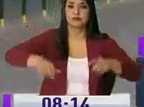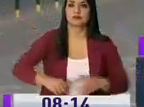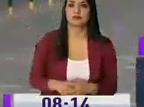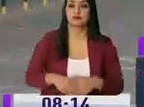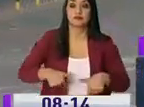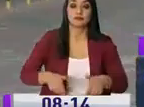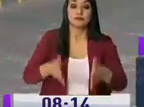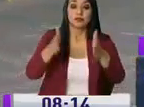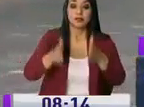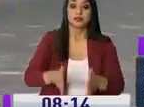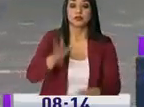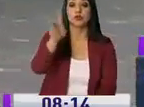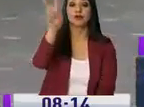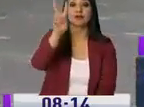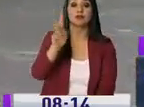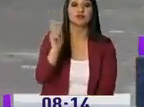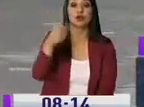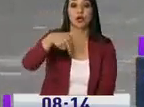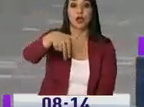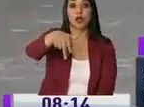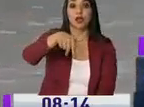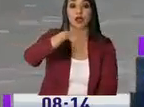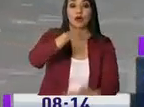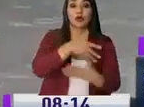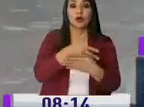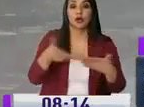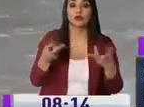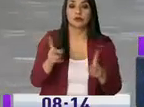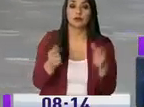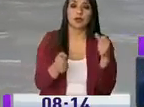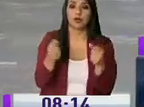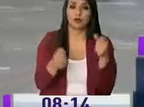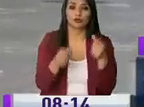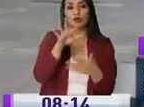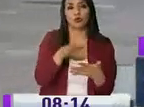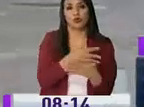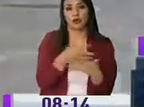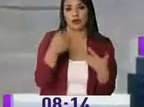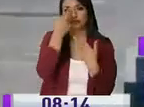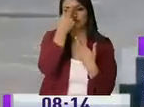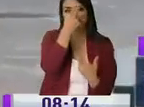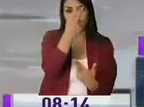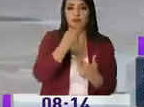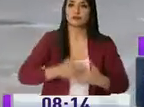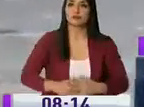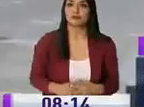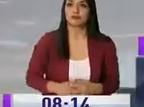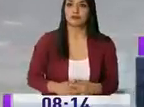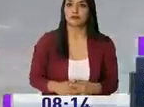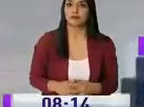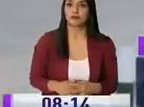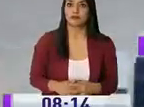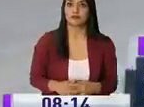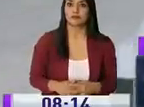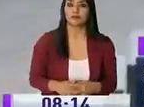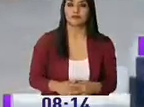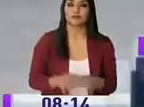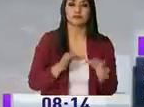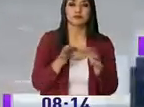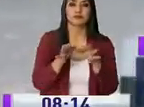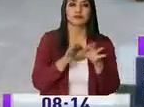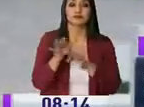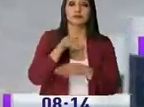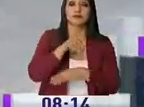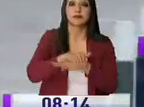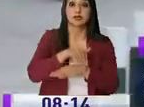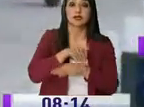por lo tanto, pues, vamos a mantener el transporte público en las calles Imbabura, Montúfar y Flores, y con esto, pues, también recordar que en horas de la